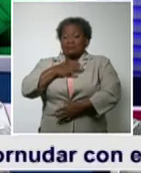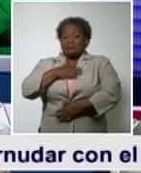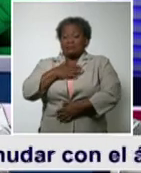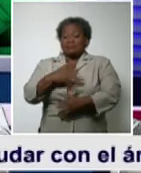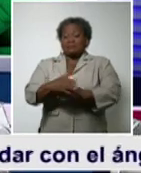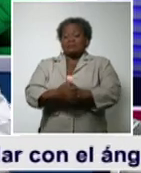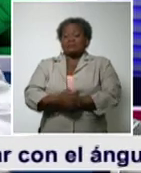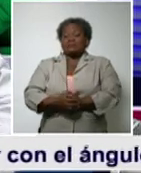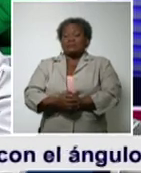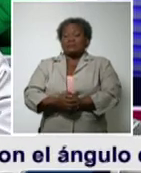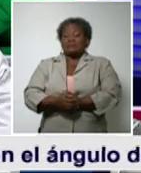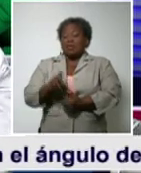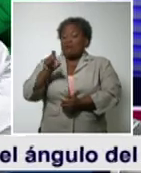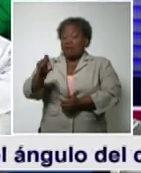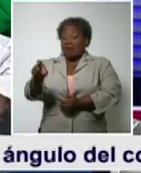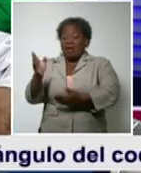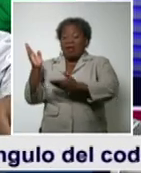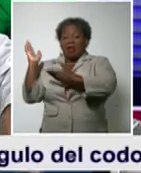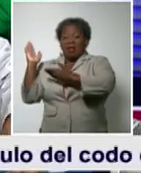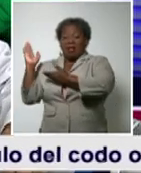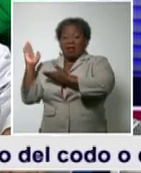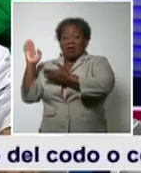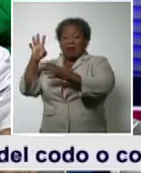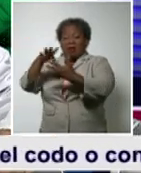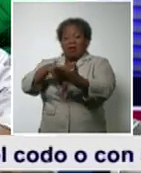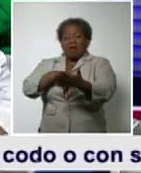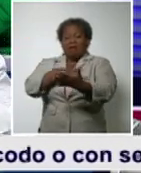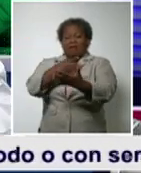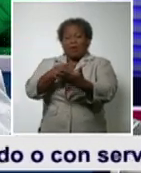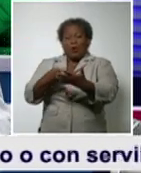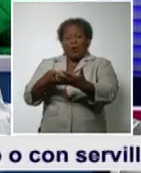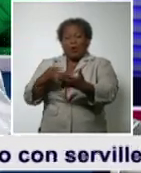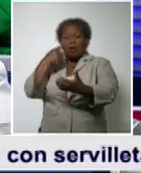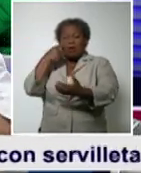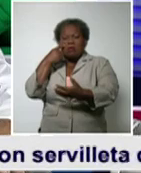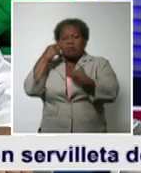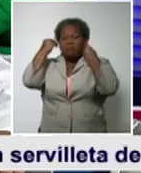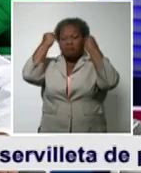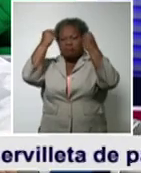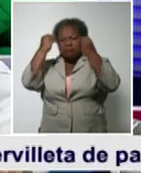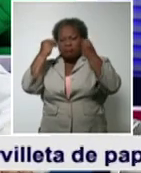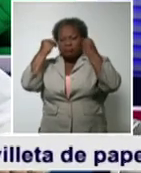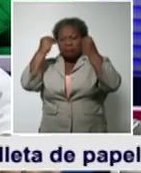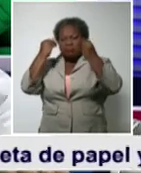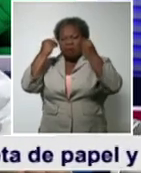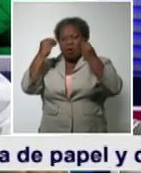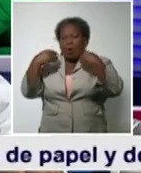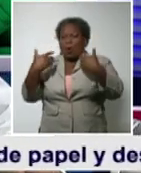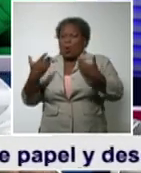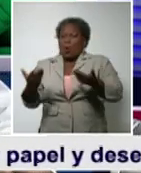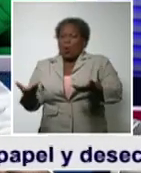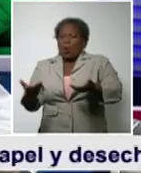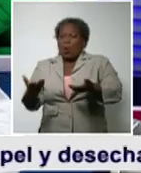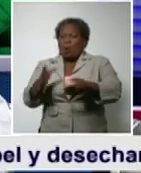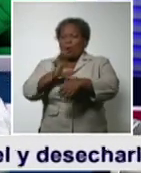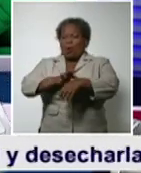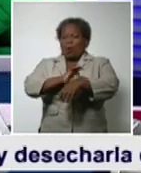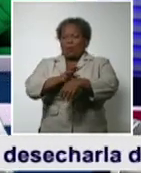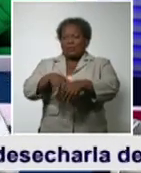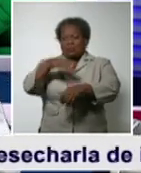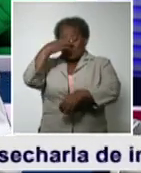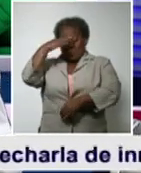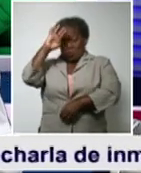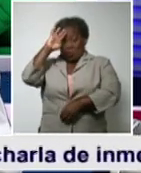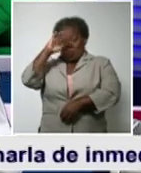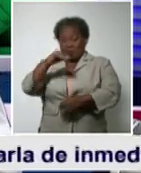en el gráfico donde se hace una valoración del comportamiento de la pandemia en Cuba,